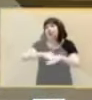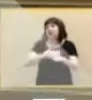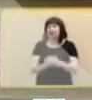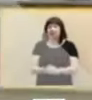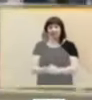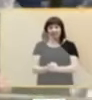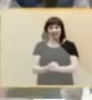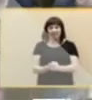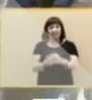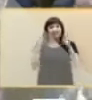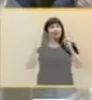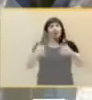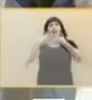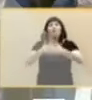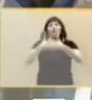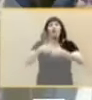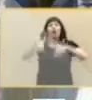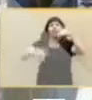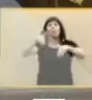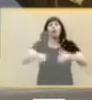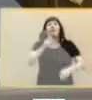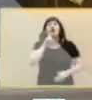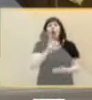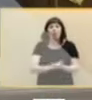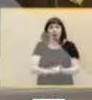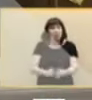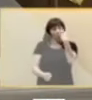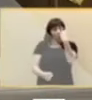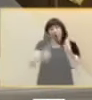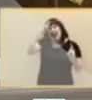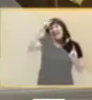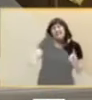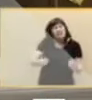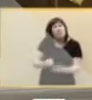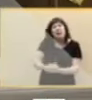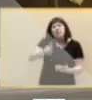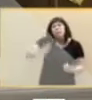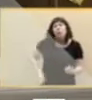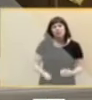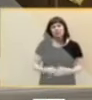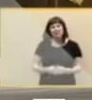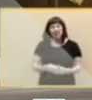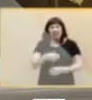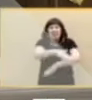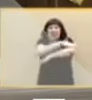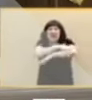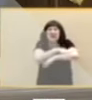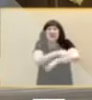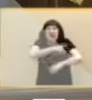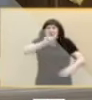vía delito, sí. Pero que se le imponga al señor Correa una pena mayor que a Chapote, que es el que mata